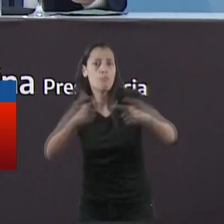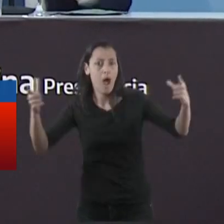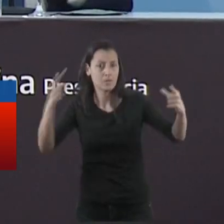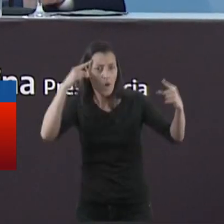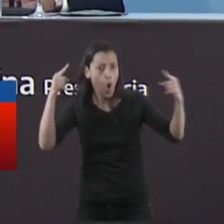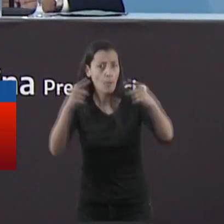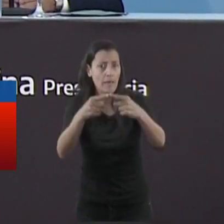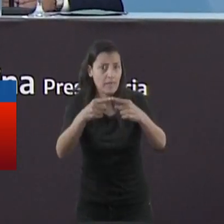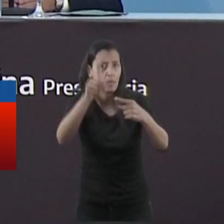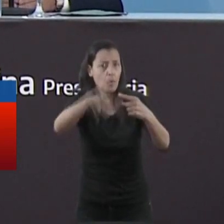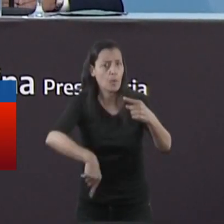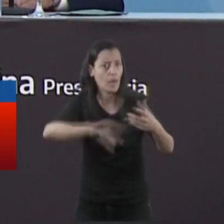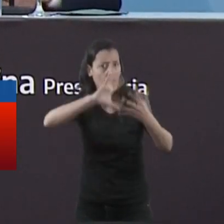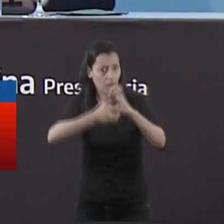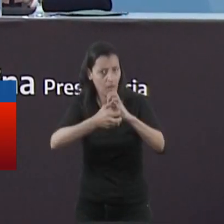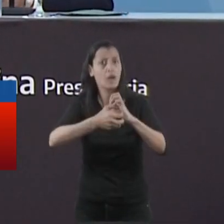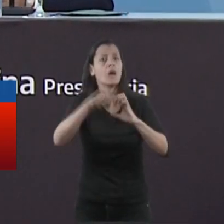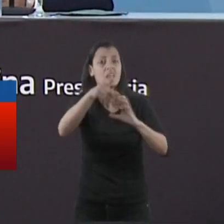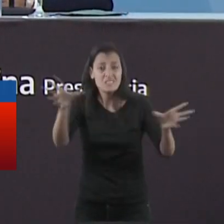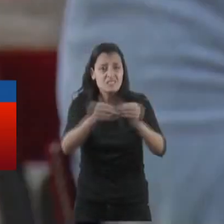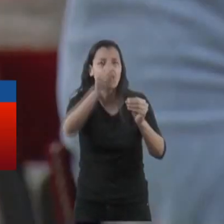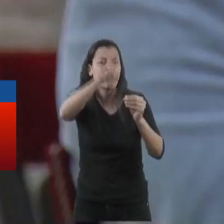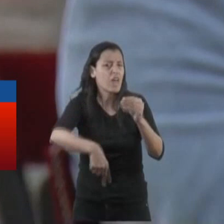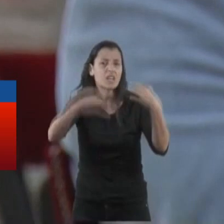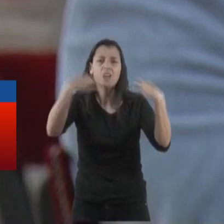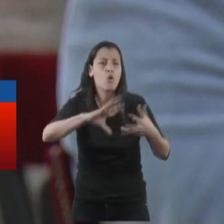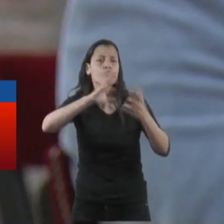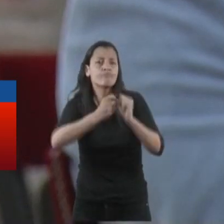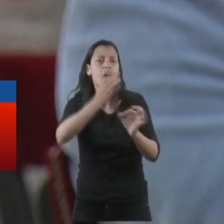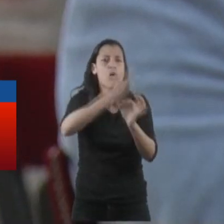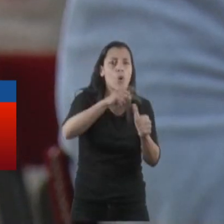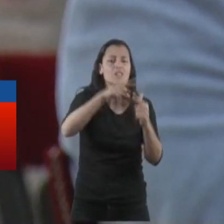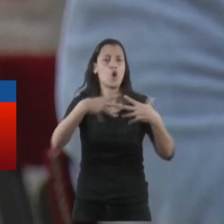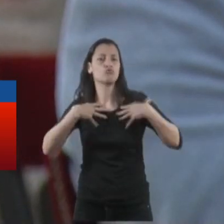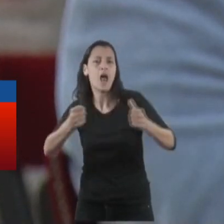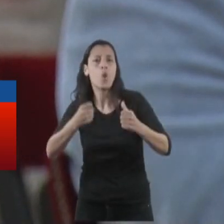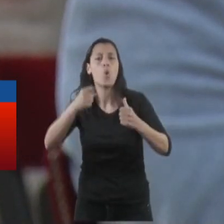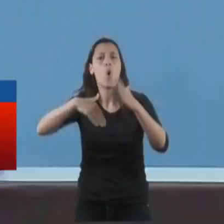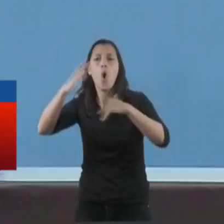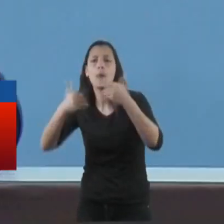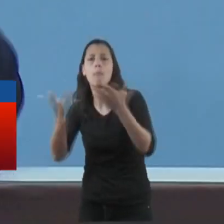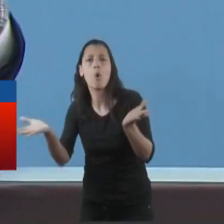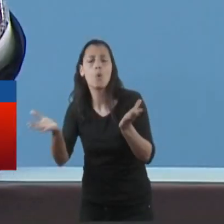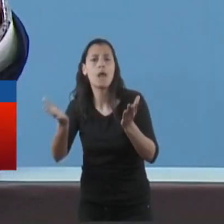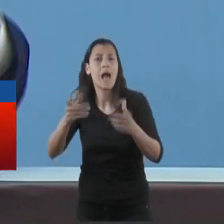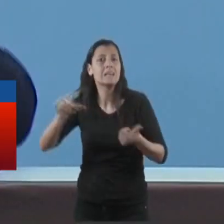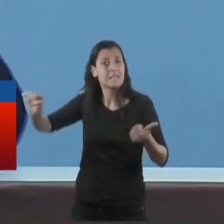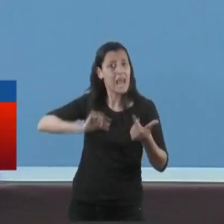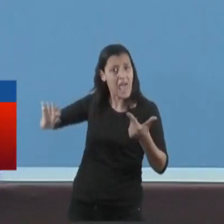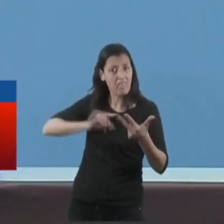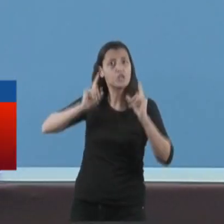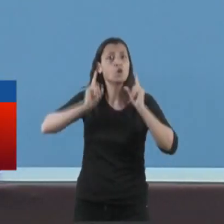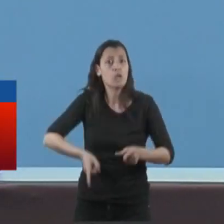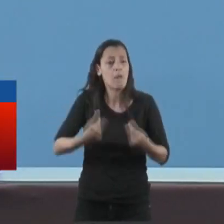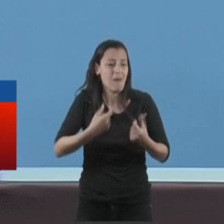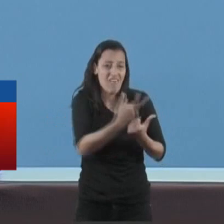No solamente se vería afectada la obra pública, se vería afectada la educación, se vería afectada la salud, se vería afectado el crédito para